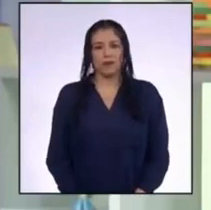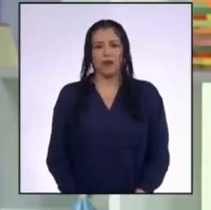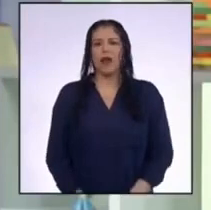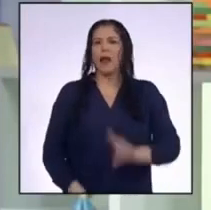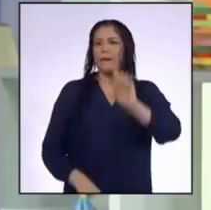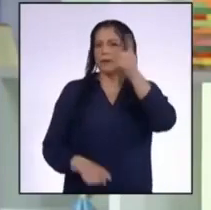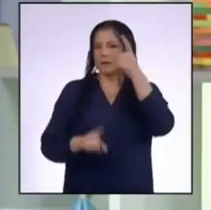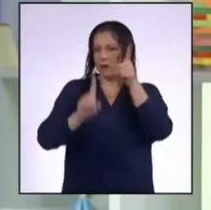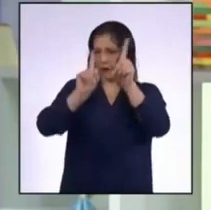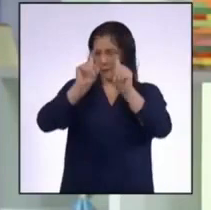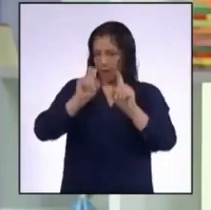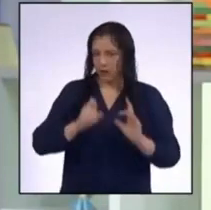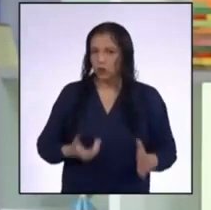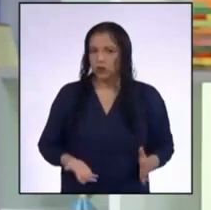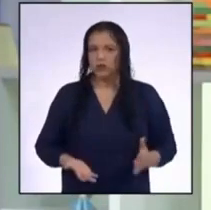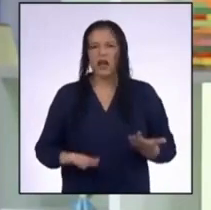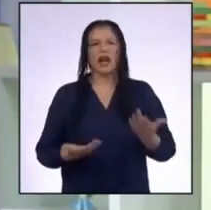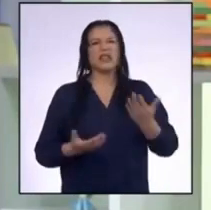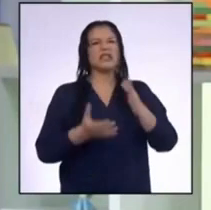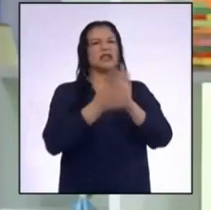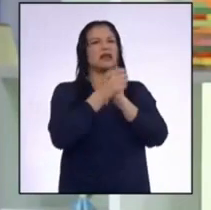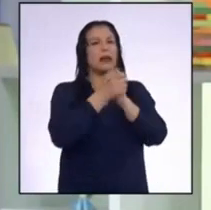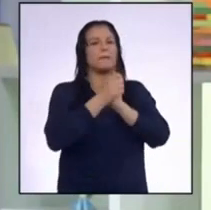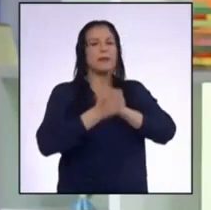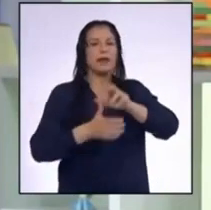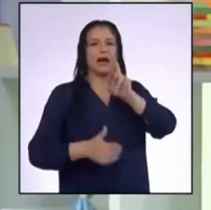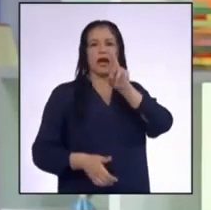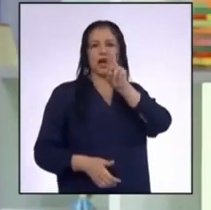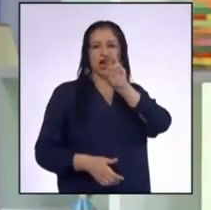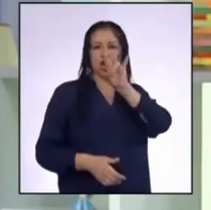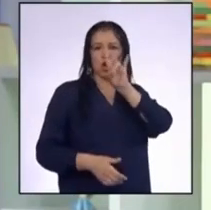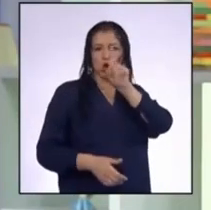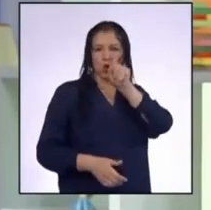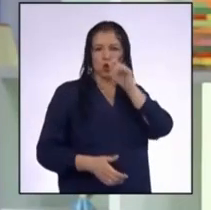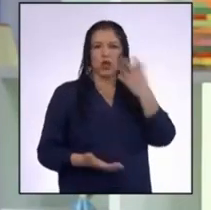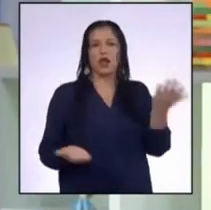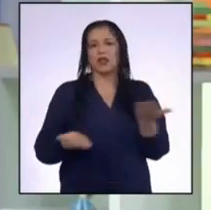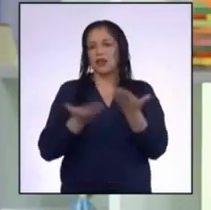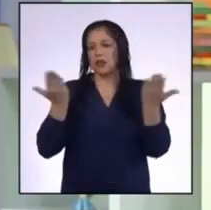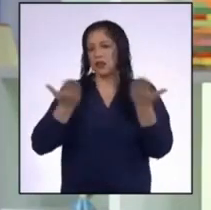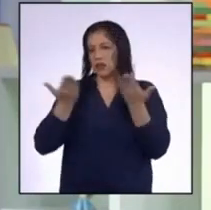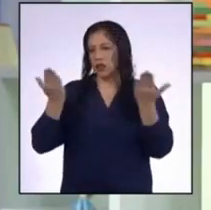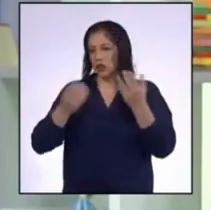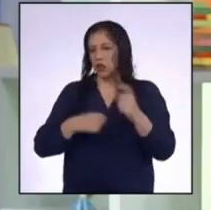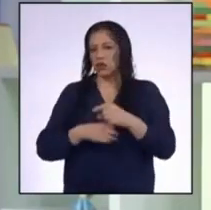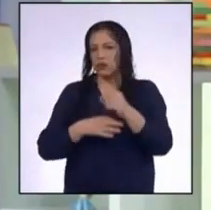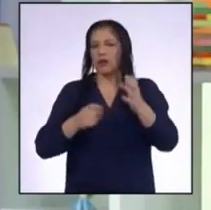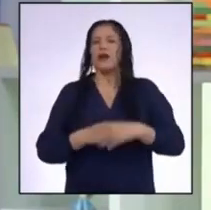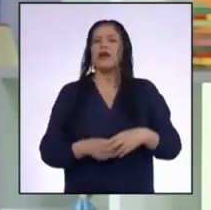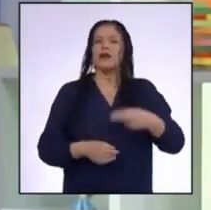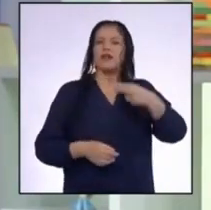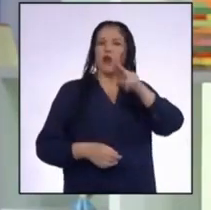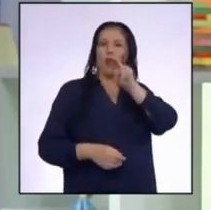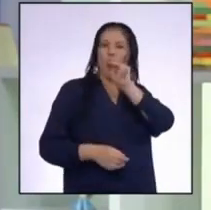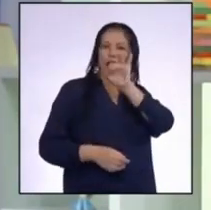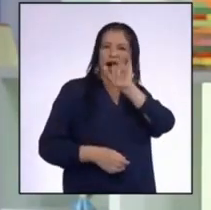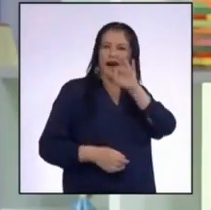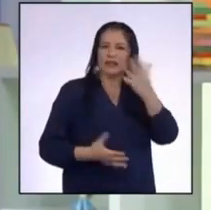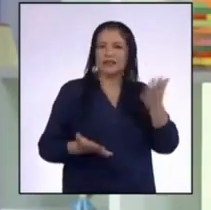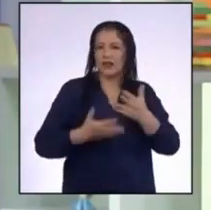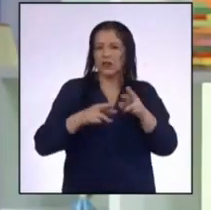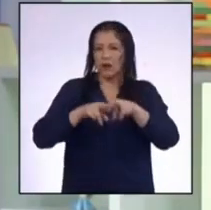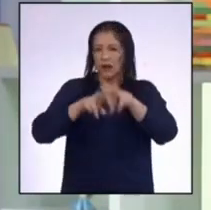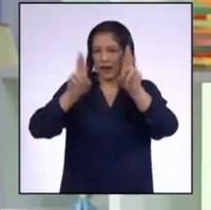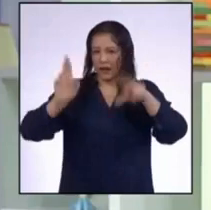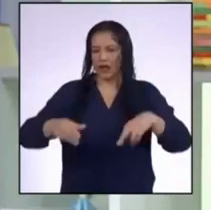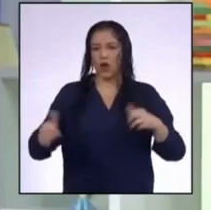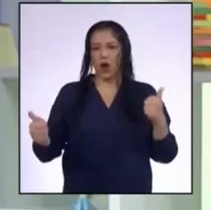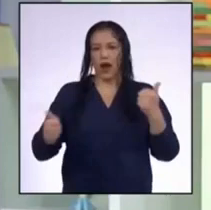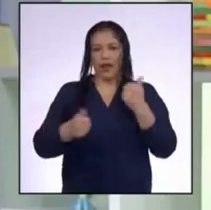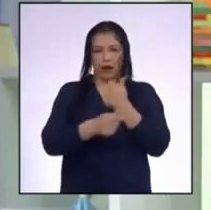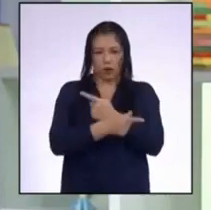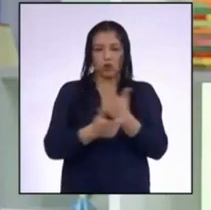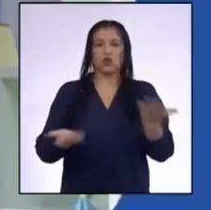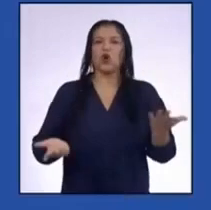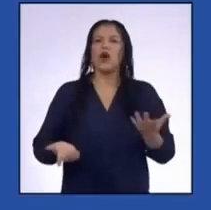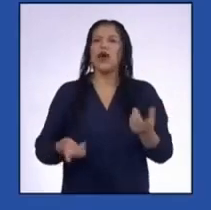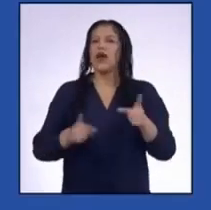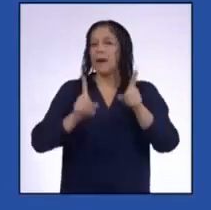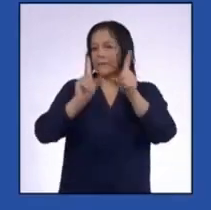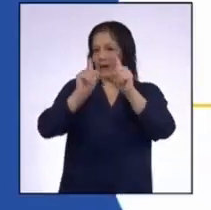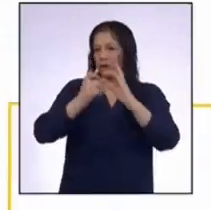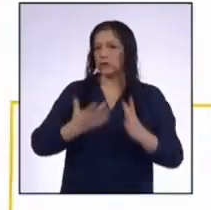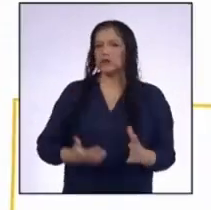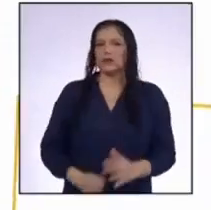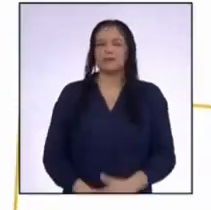La primera pregunta es de nuestra amiga Ruth. Ella es de la provincia de Huancasancos, de la región Ayacucho. Ella